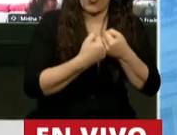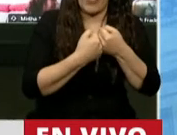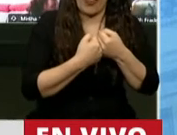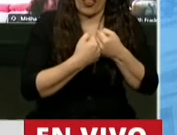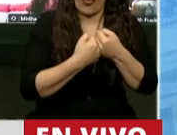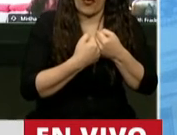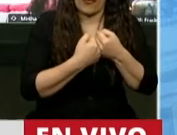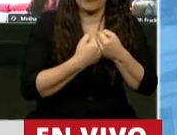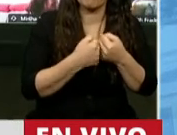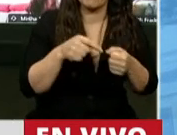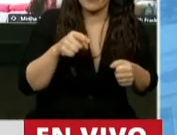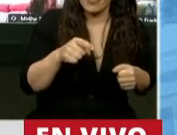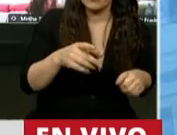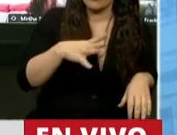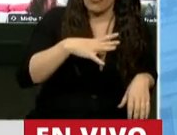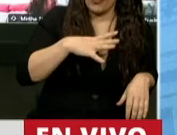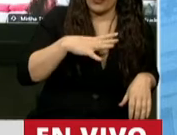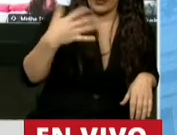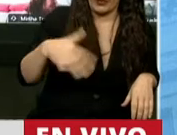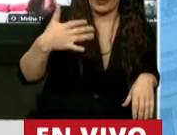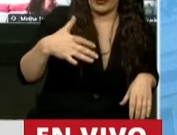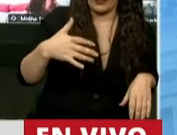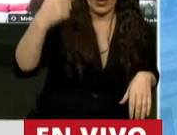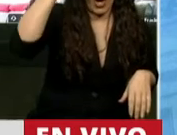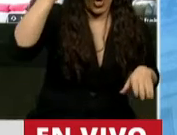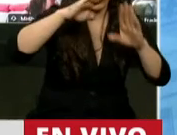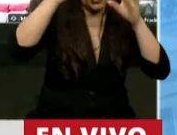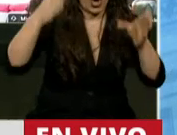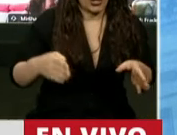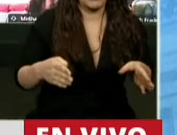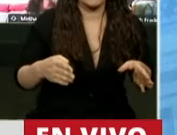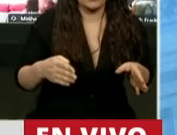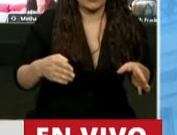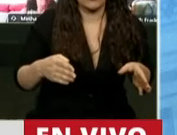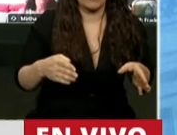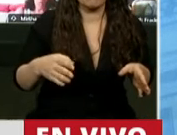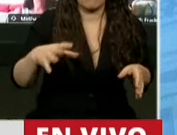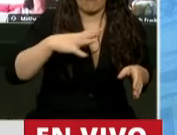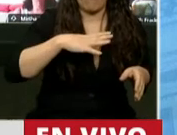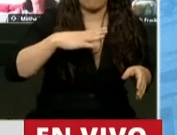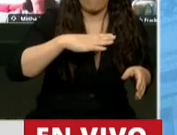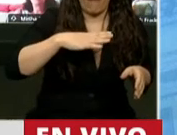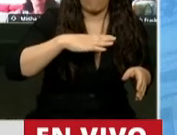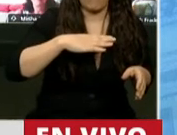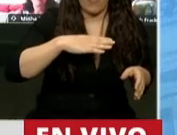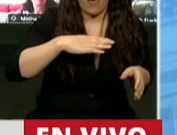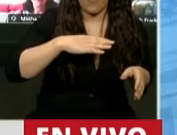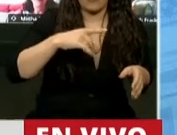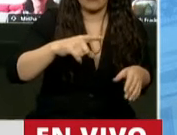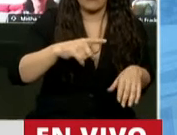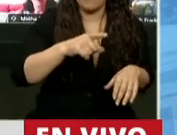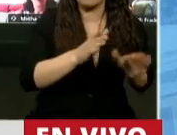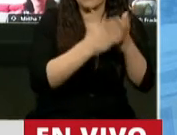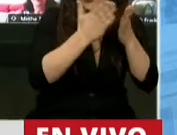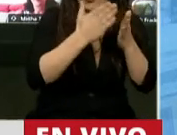que es una larga deuda y vale la pena mencionar lo que este congreso tiene el cual bajo el mandato de la constitución